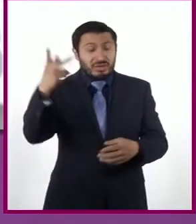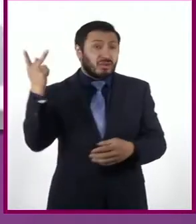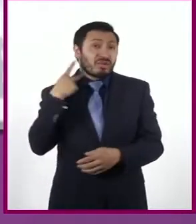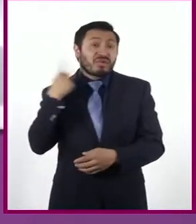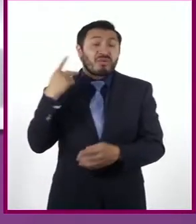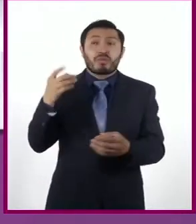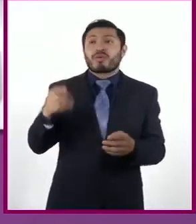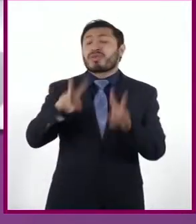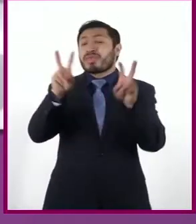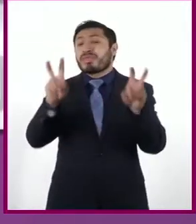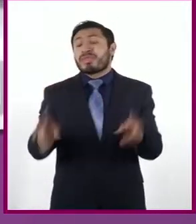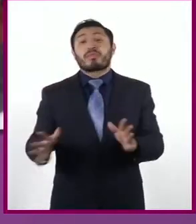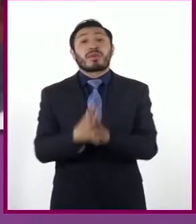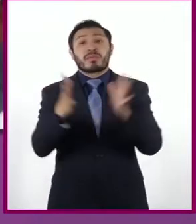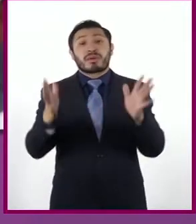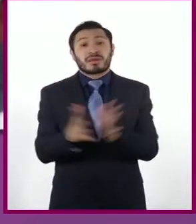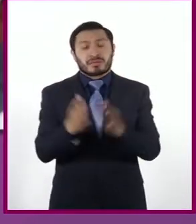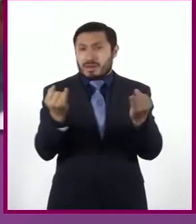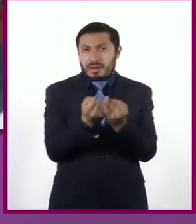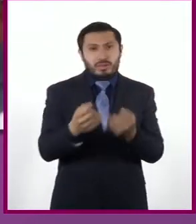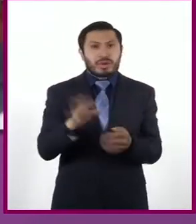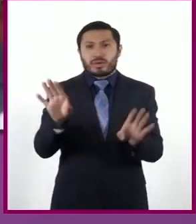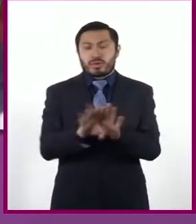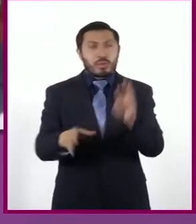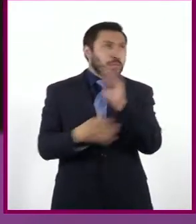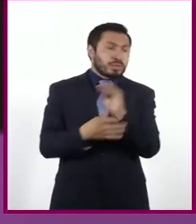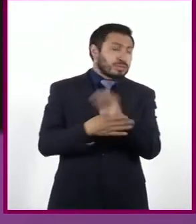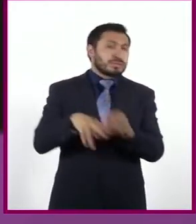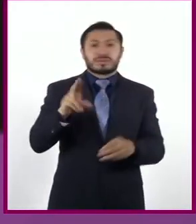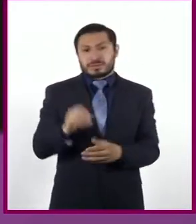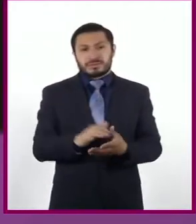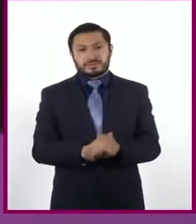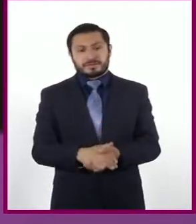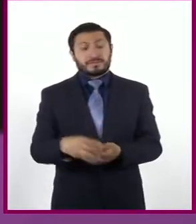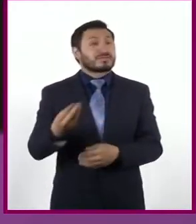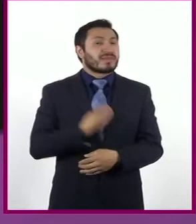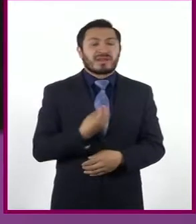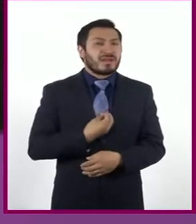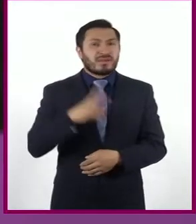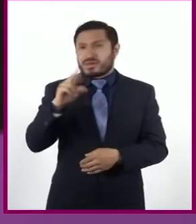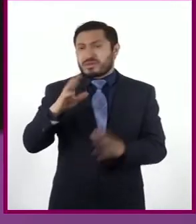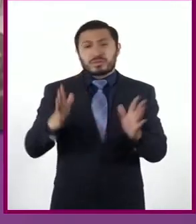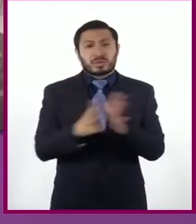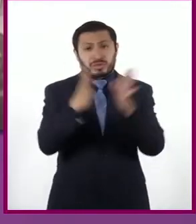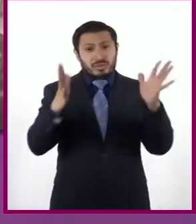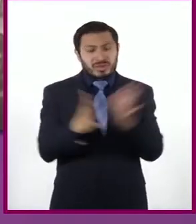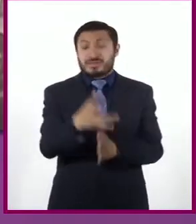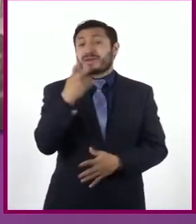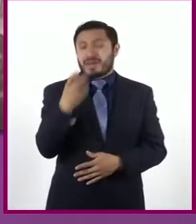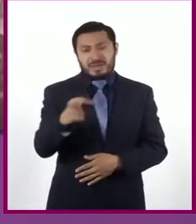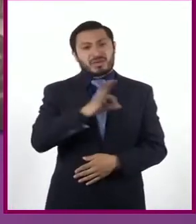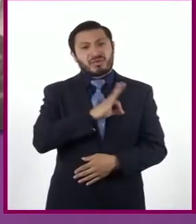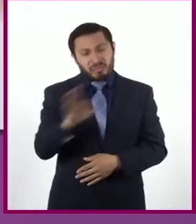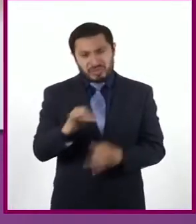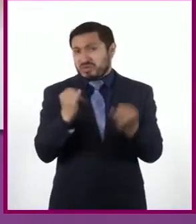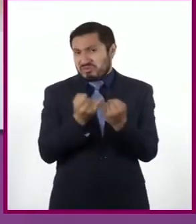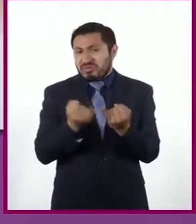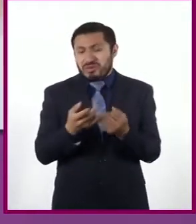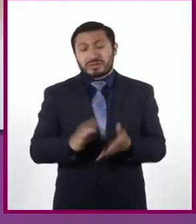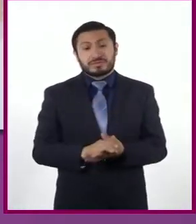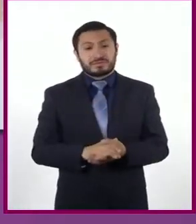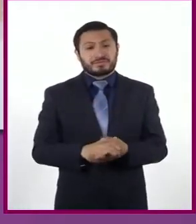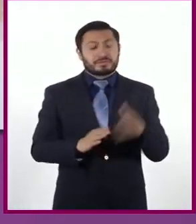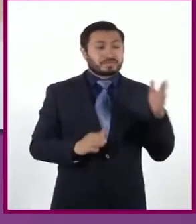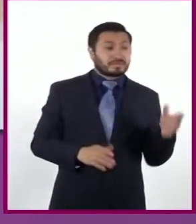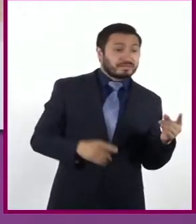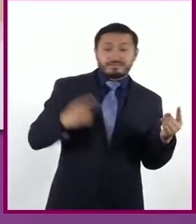como lo es que no lo hagan. Así, la abstención es otra forma de participar. Entre los dos extremos hay una